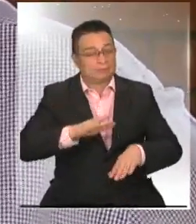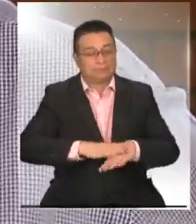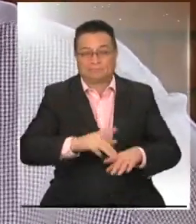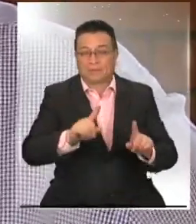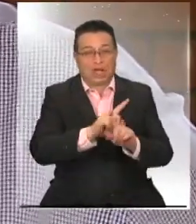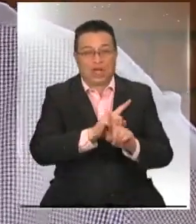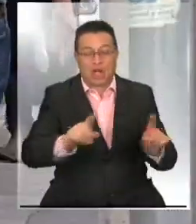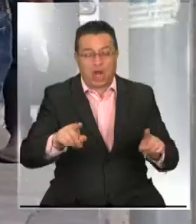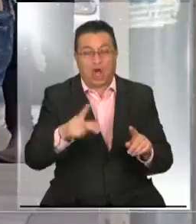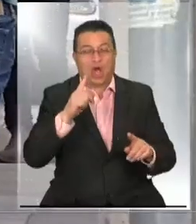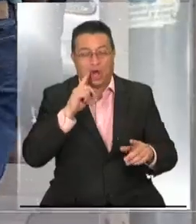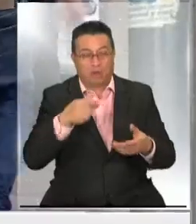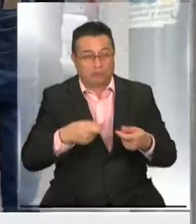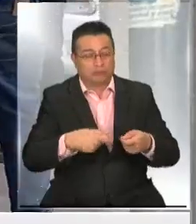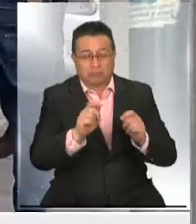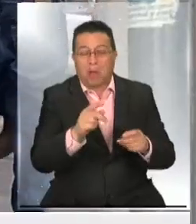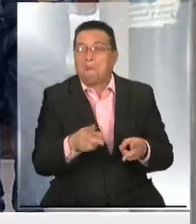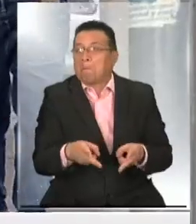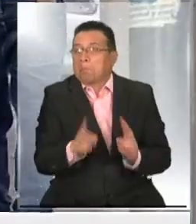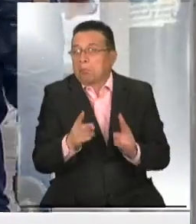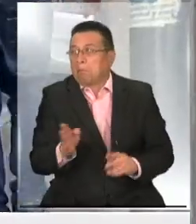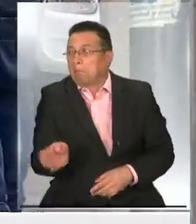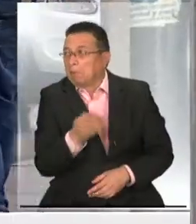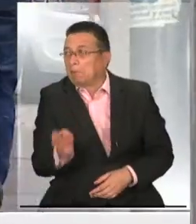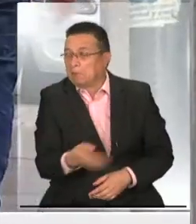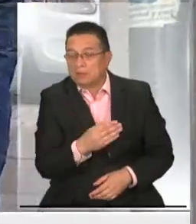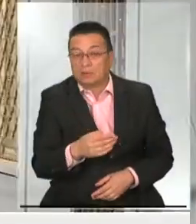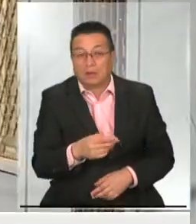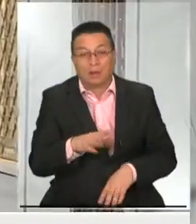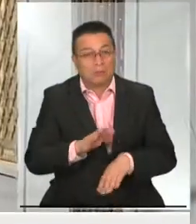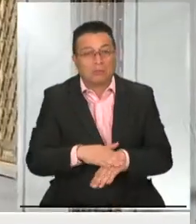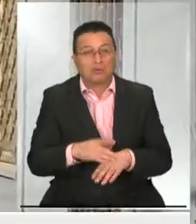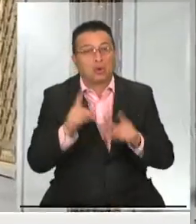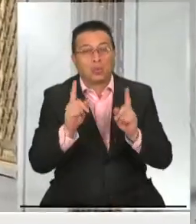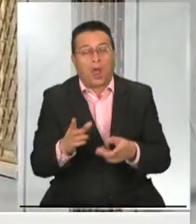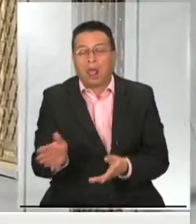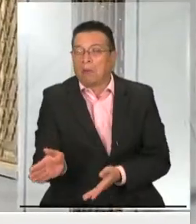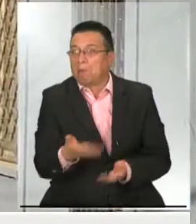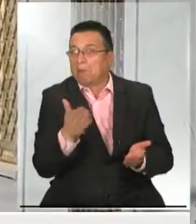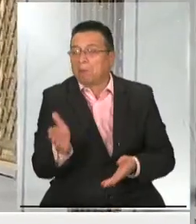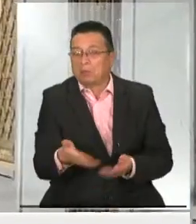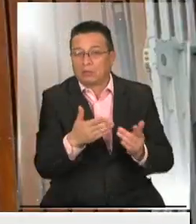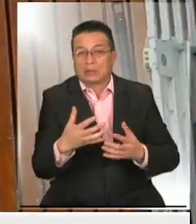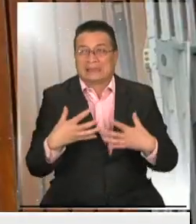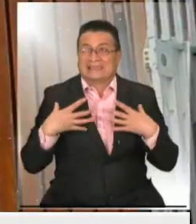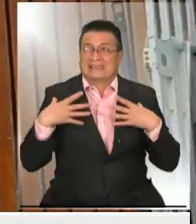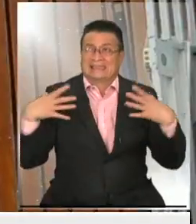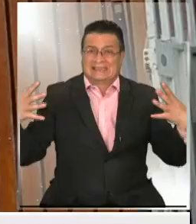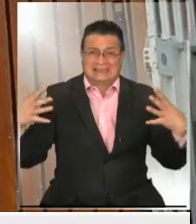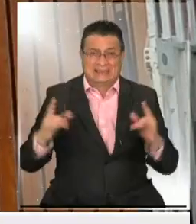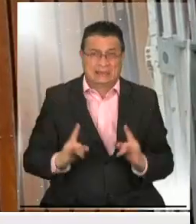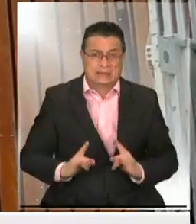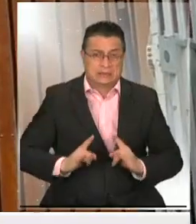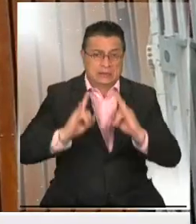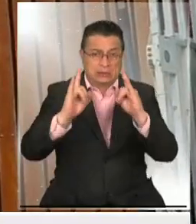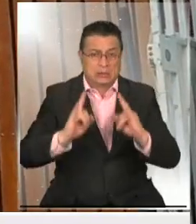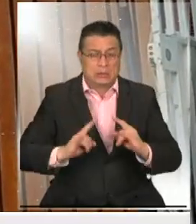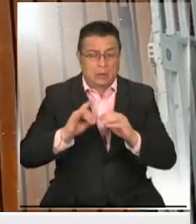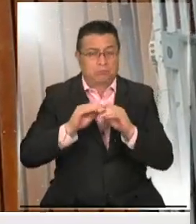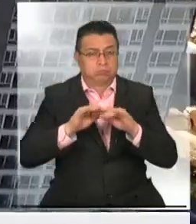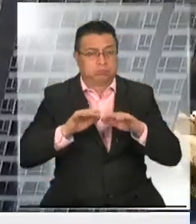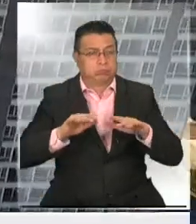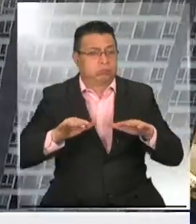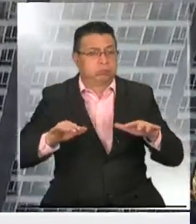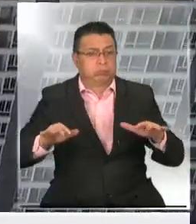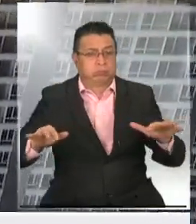para cursarlo. Pero los permisos se otorgaron igual. Las enormes torres comenzaron entonces a proliferar